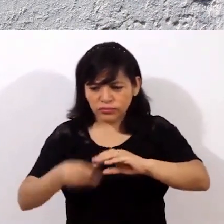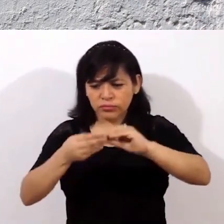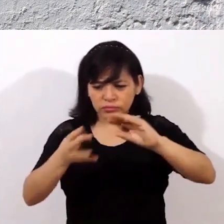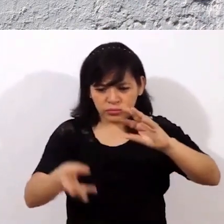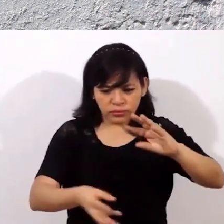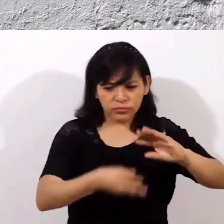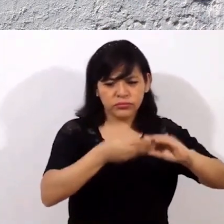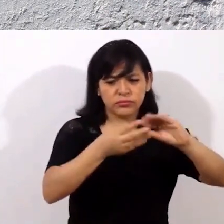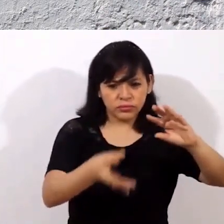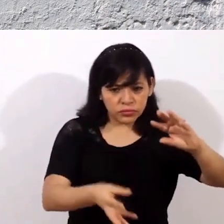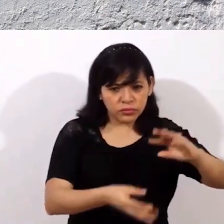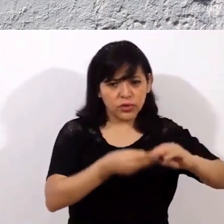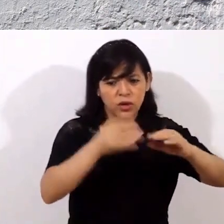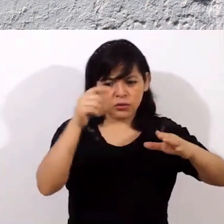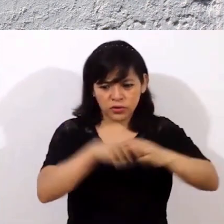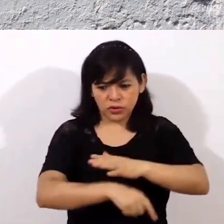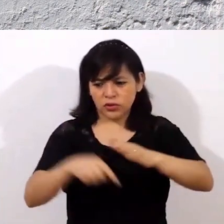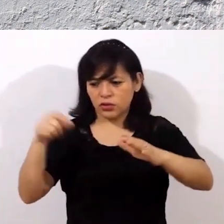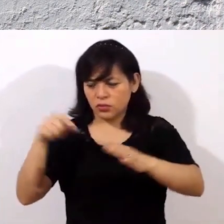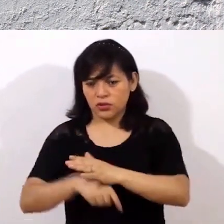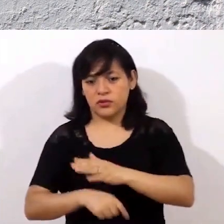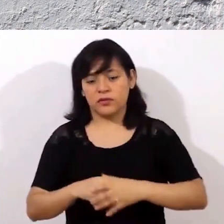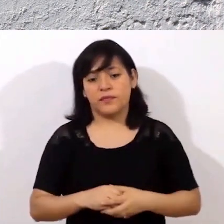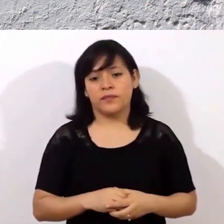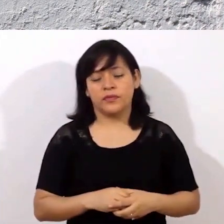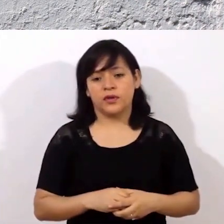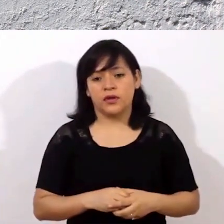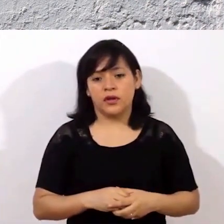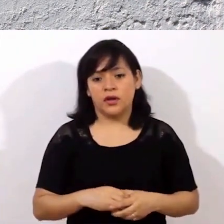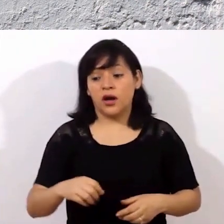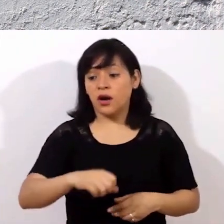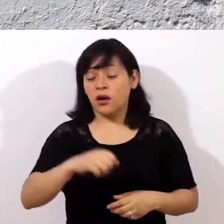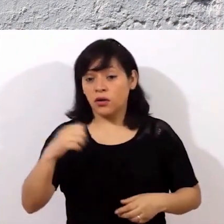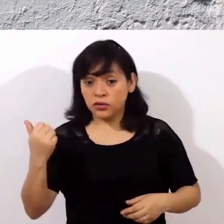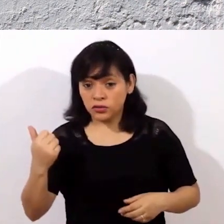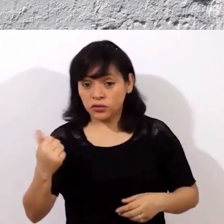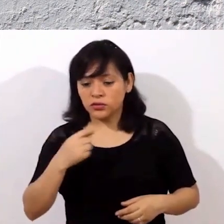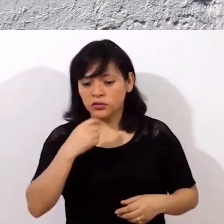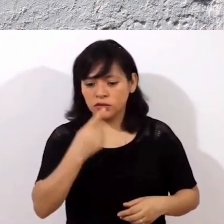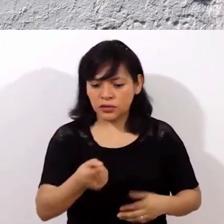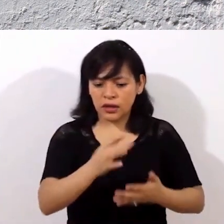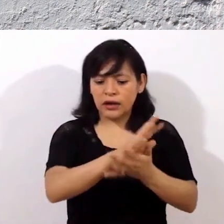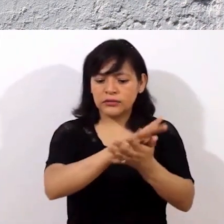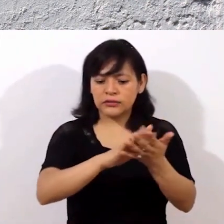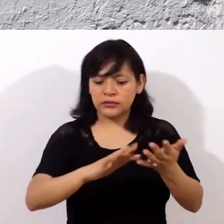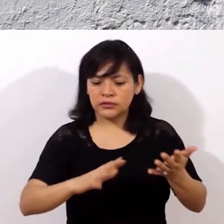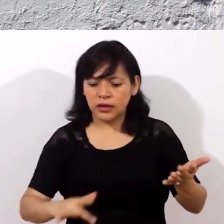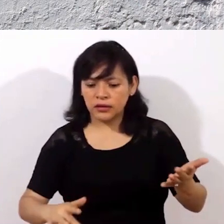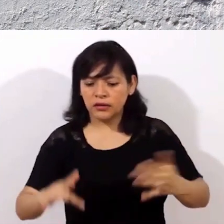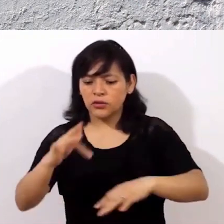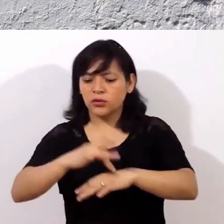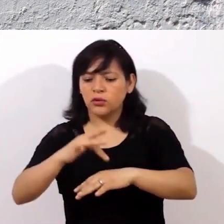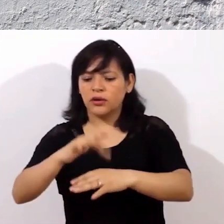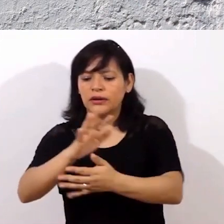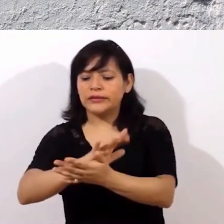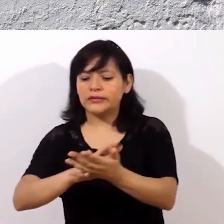homicidio tras homicidio se suceden. Hay varios aspectos para considerar aquí. Otra versión literalmente diría,